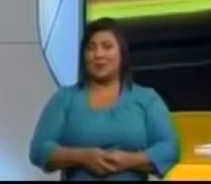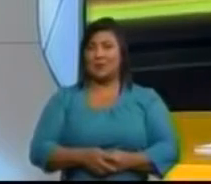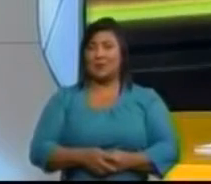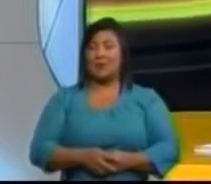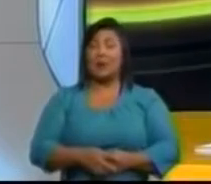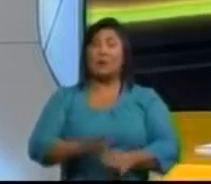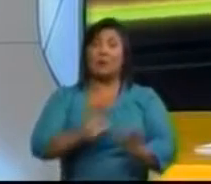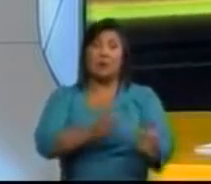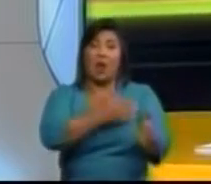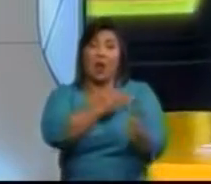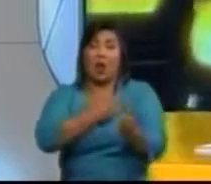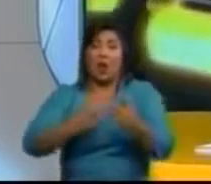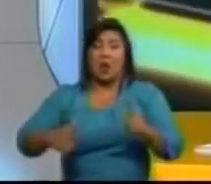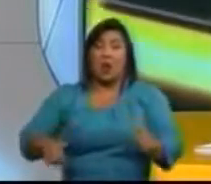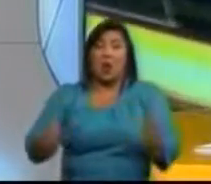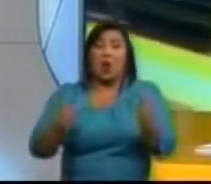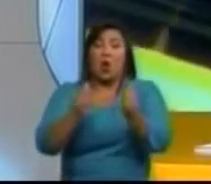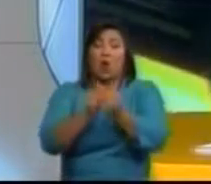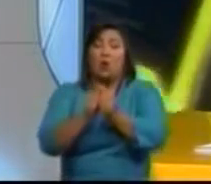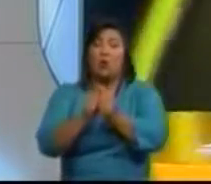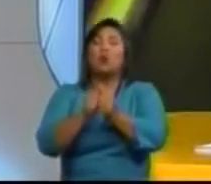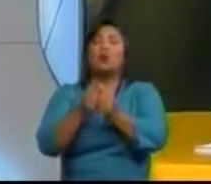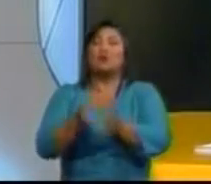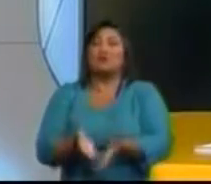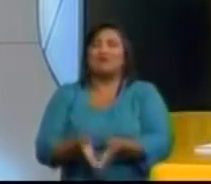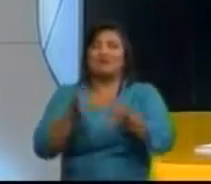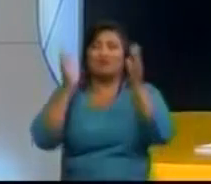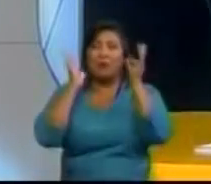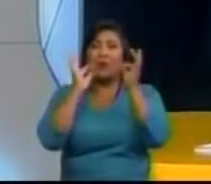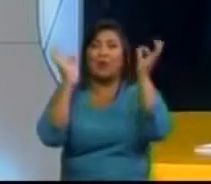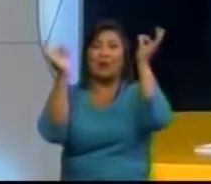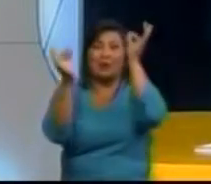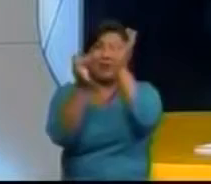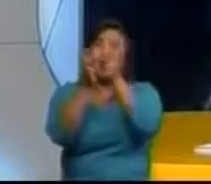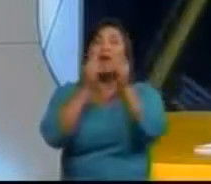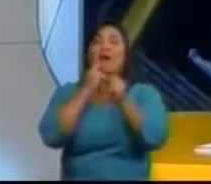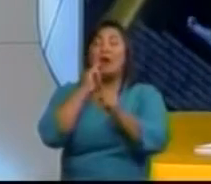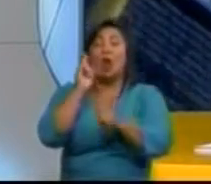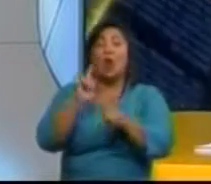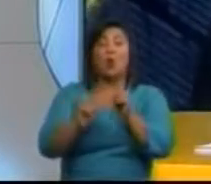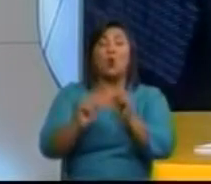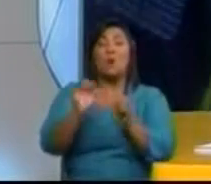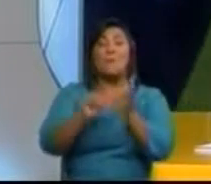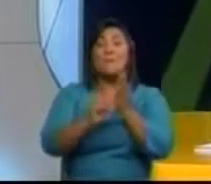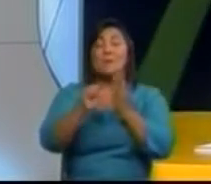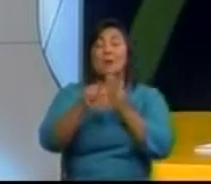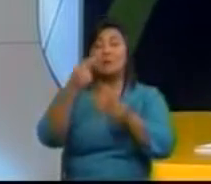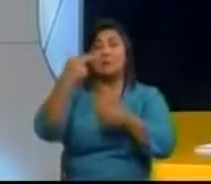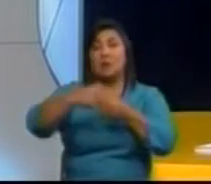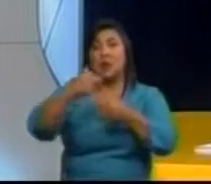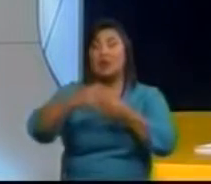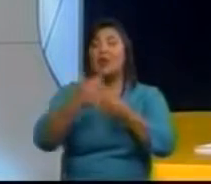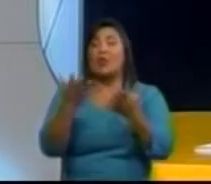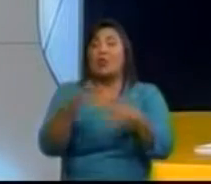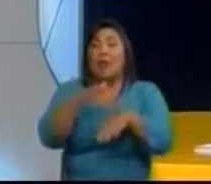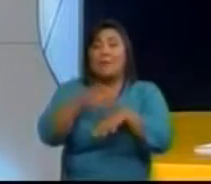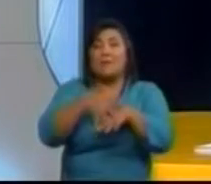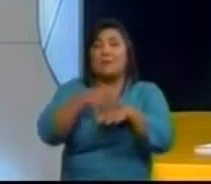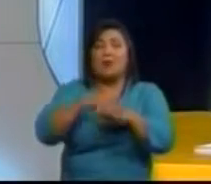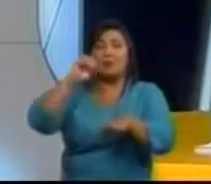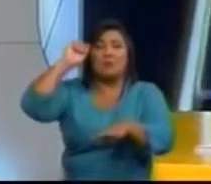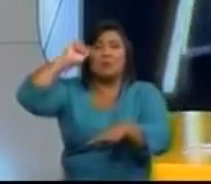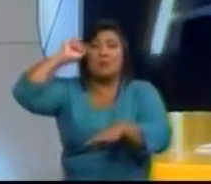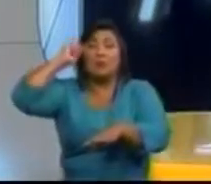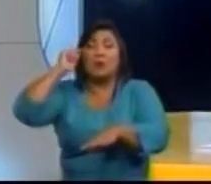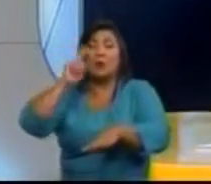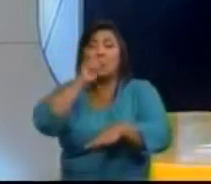Y el presidente Lenín Moreno, acompañado de la primera dama Isabel de Moreno y varios ministros, participaron de varios actos en Machala por conmemorarse